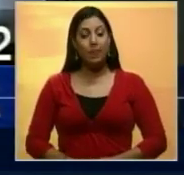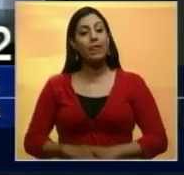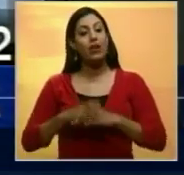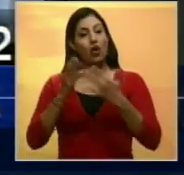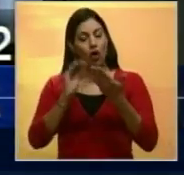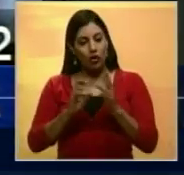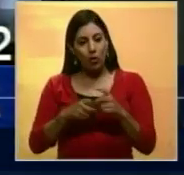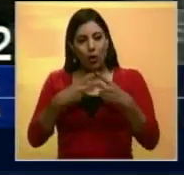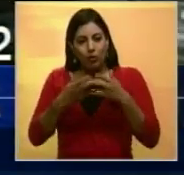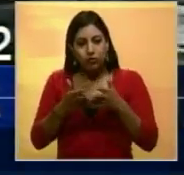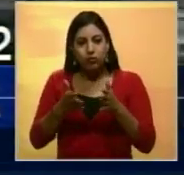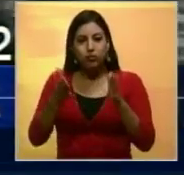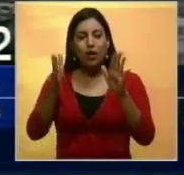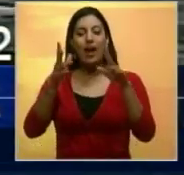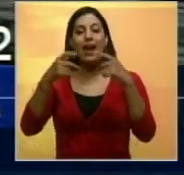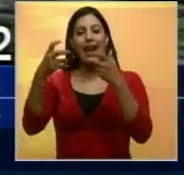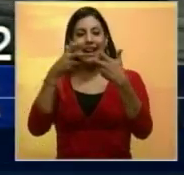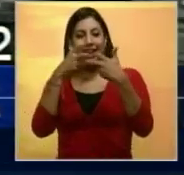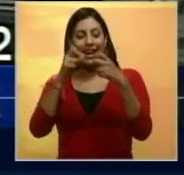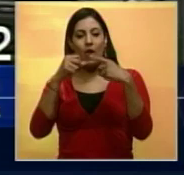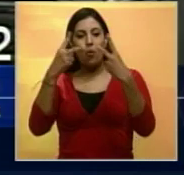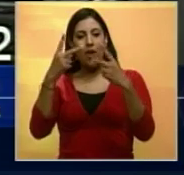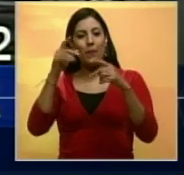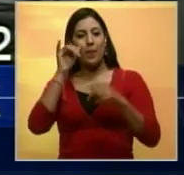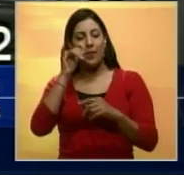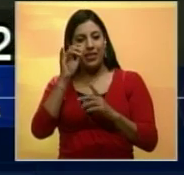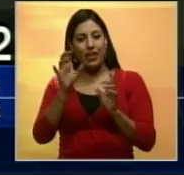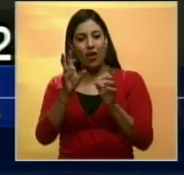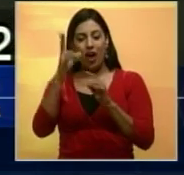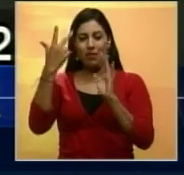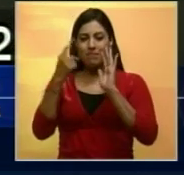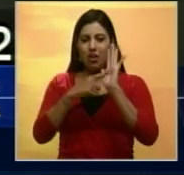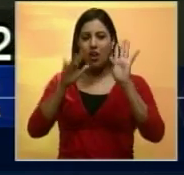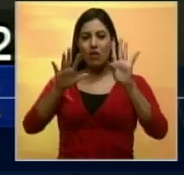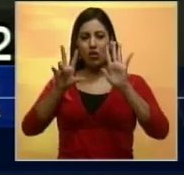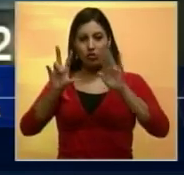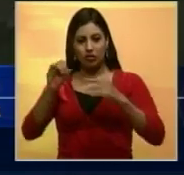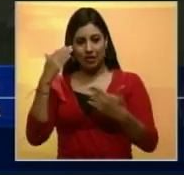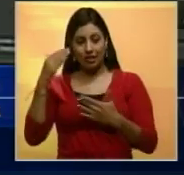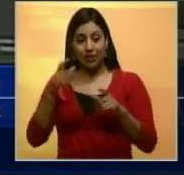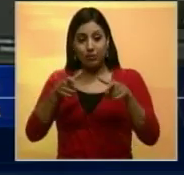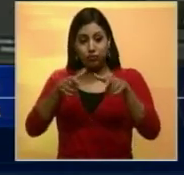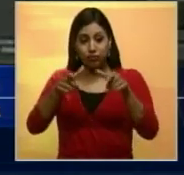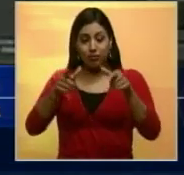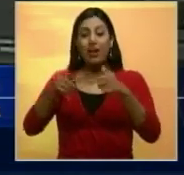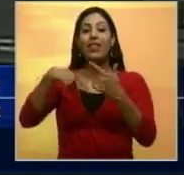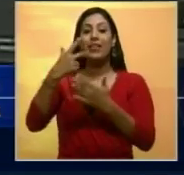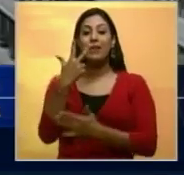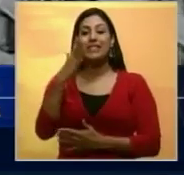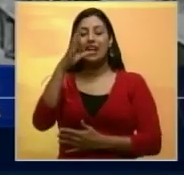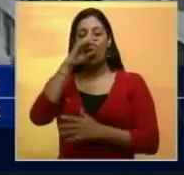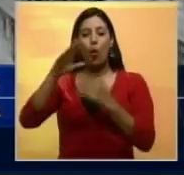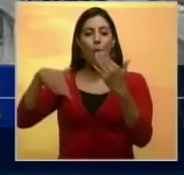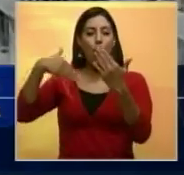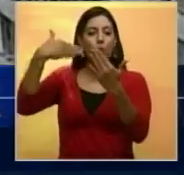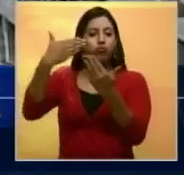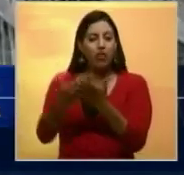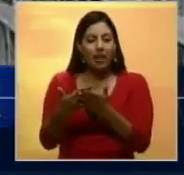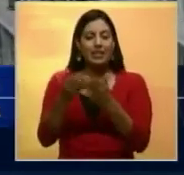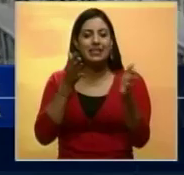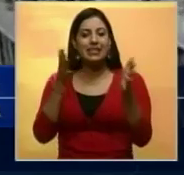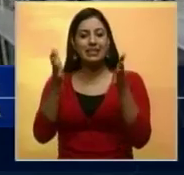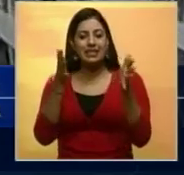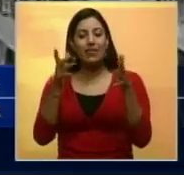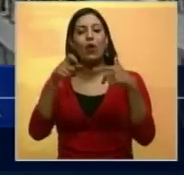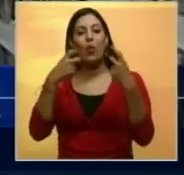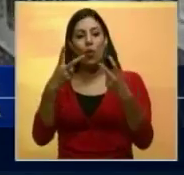Dejó en camino a Betamax en la guerra de los formatos de video en los 80. Y luego de más de 35 años de servicio, los